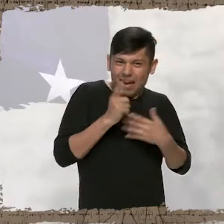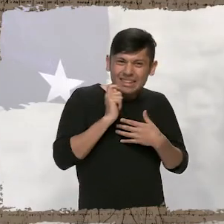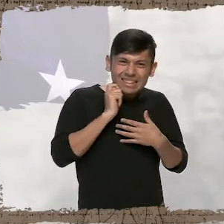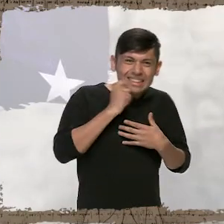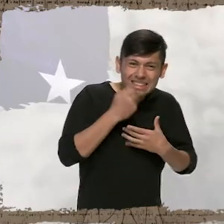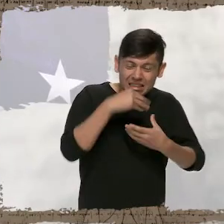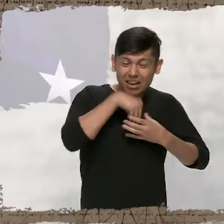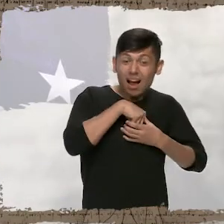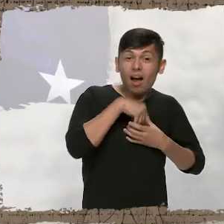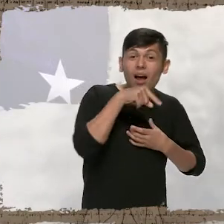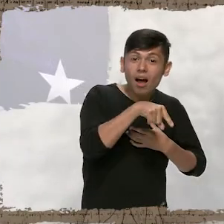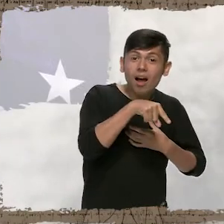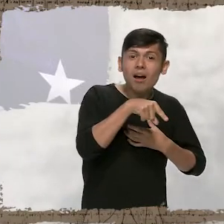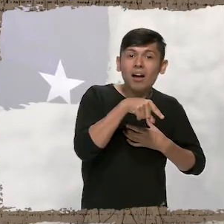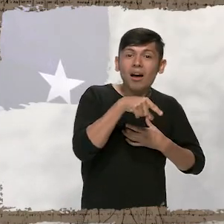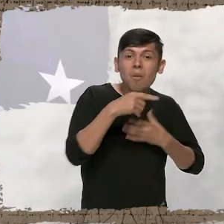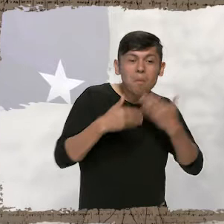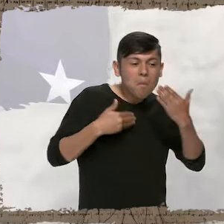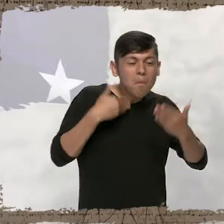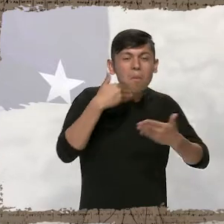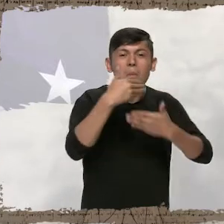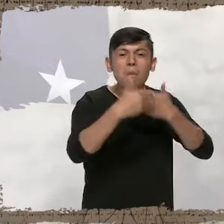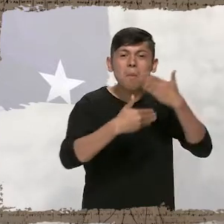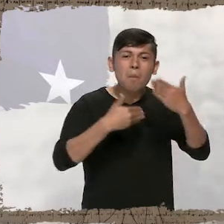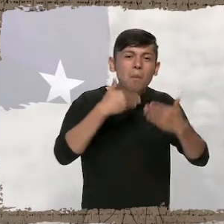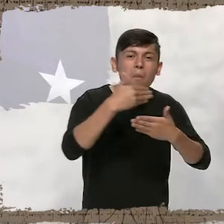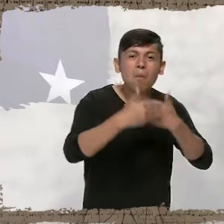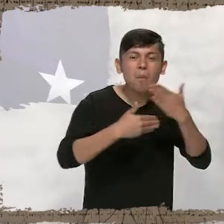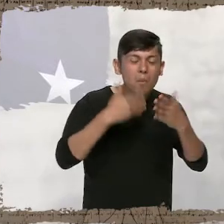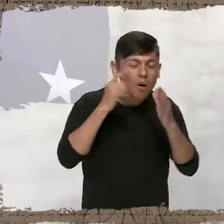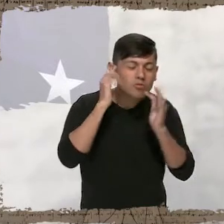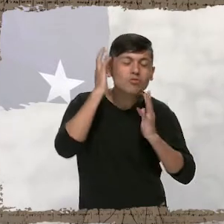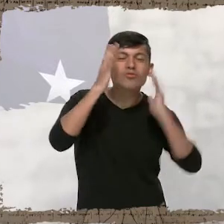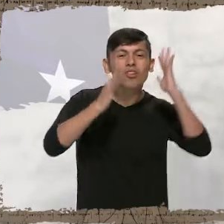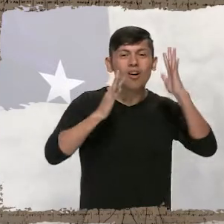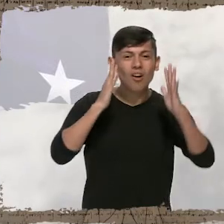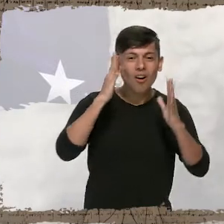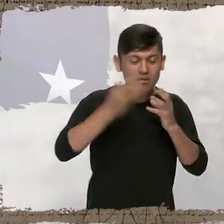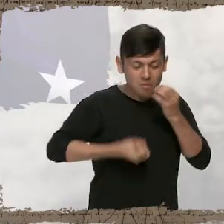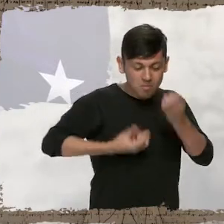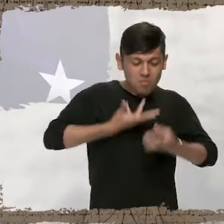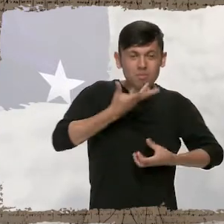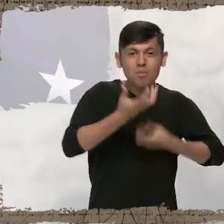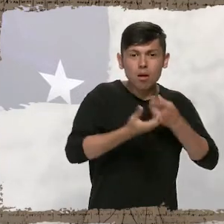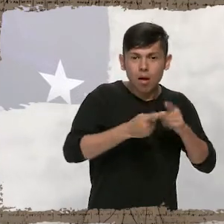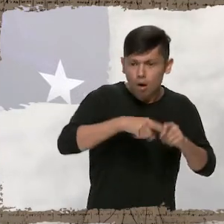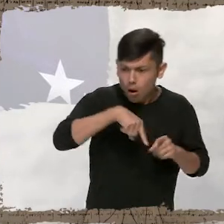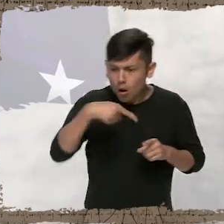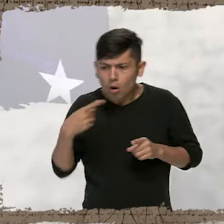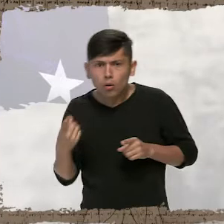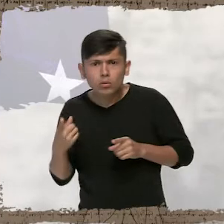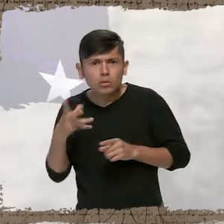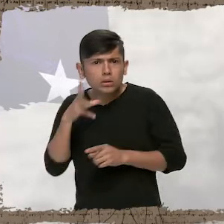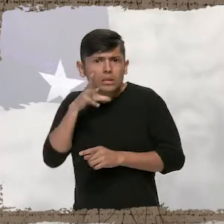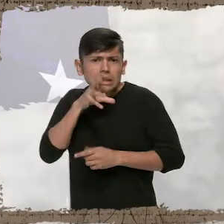livianitos que te lleva bueno y hay